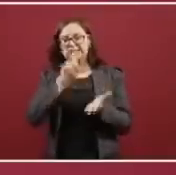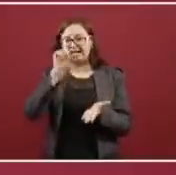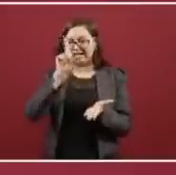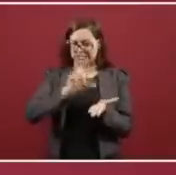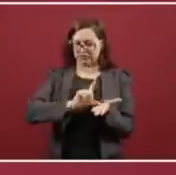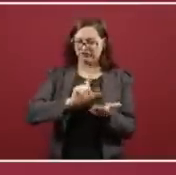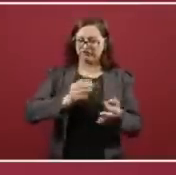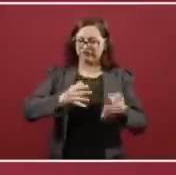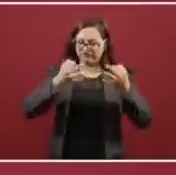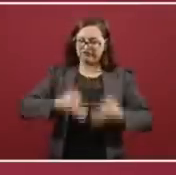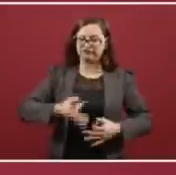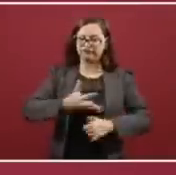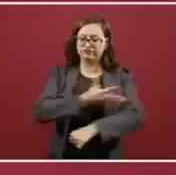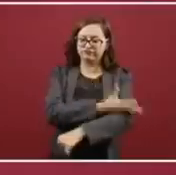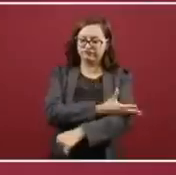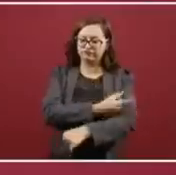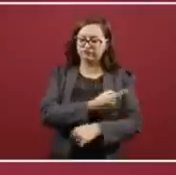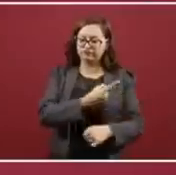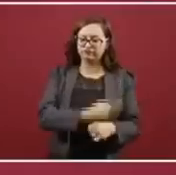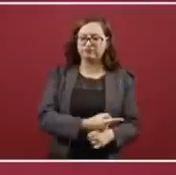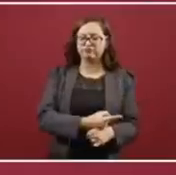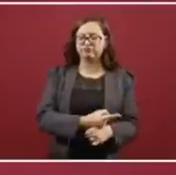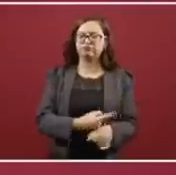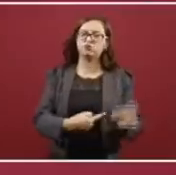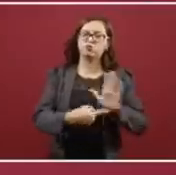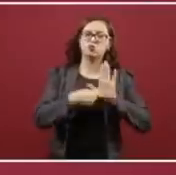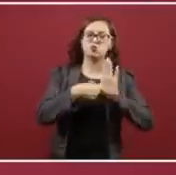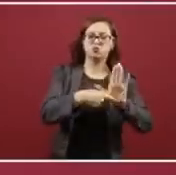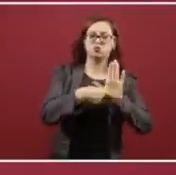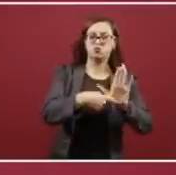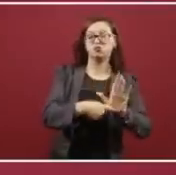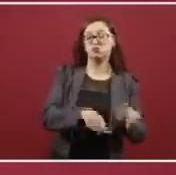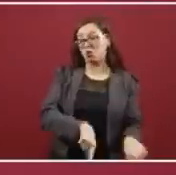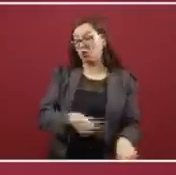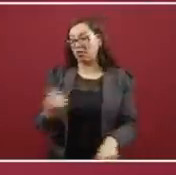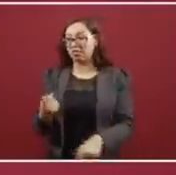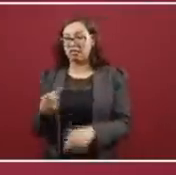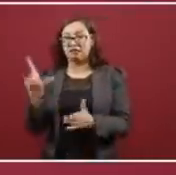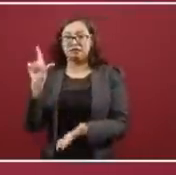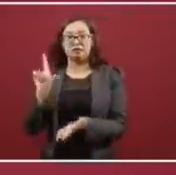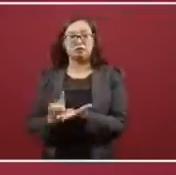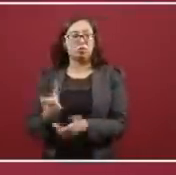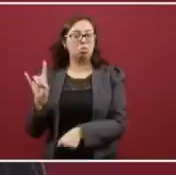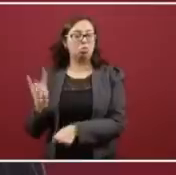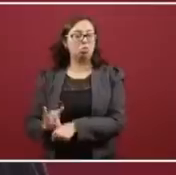dando litros de a litro y quienes no